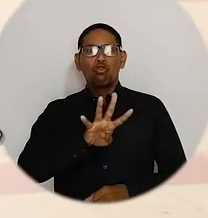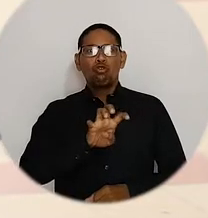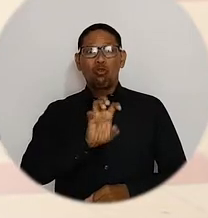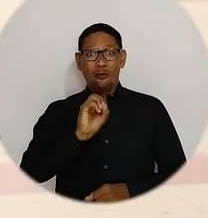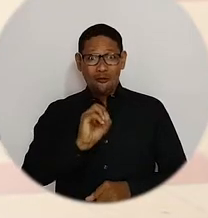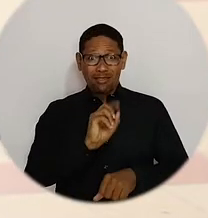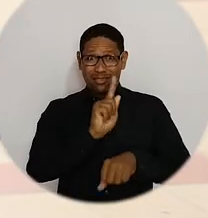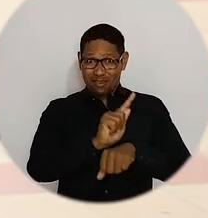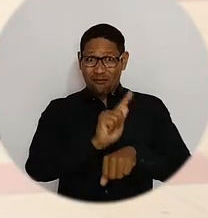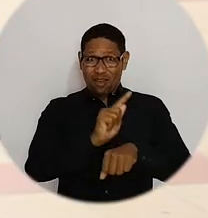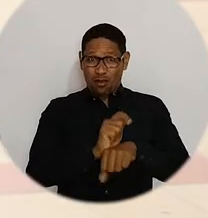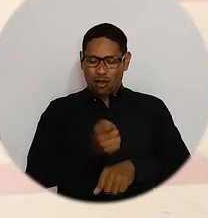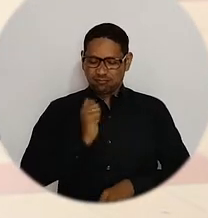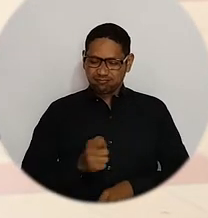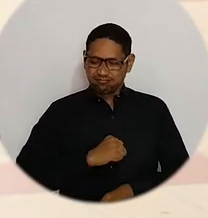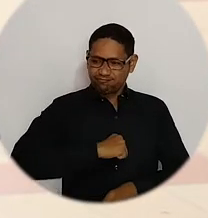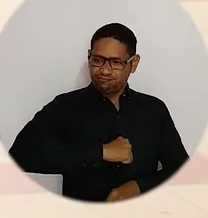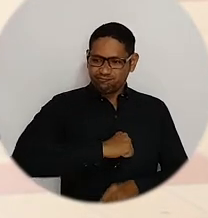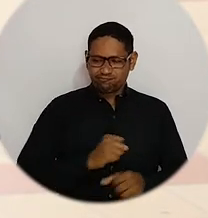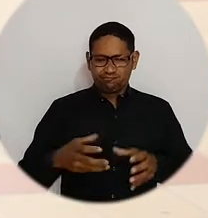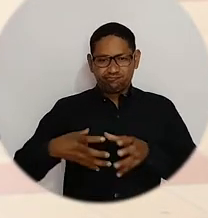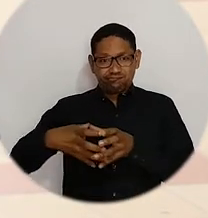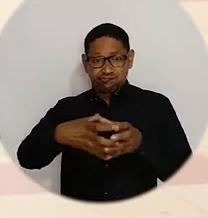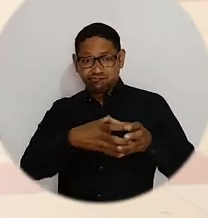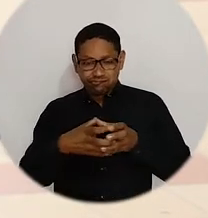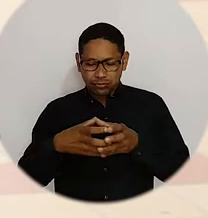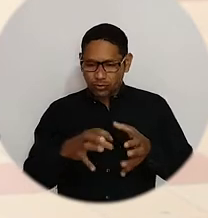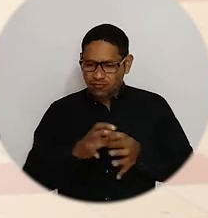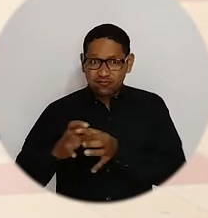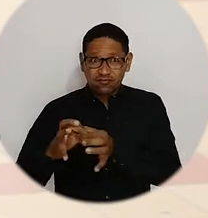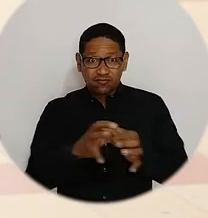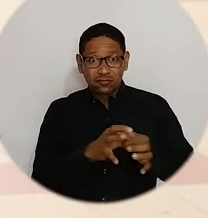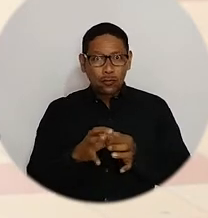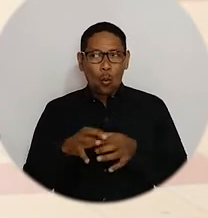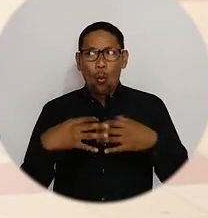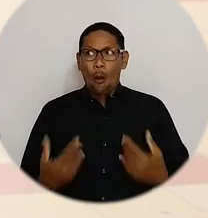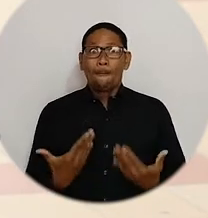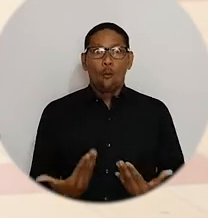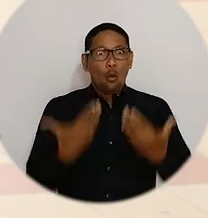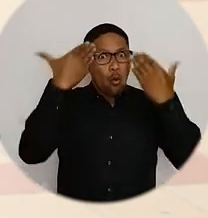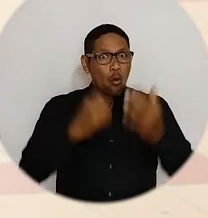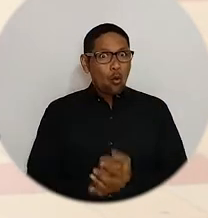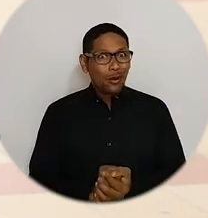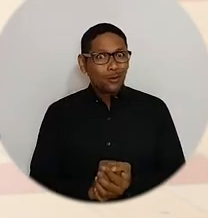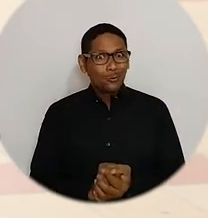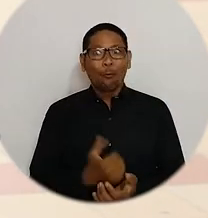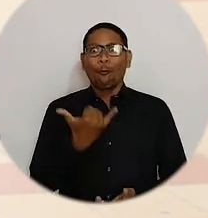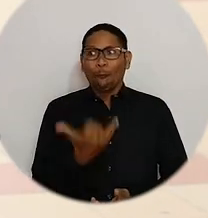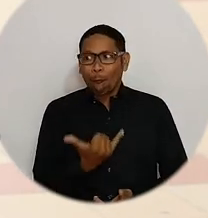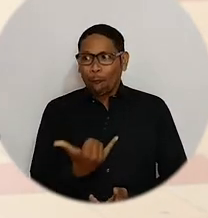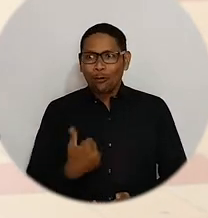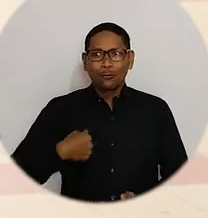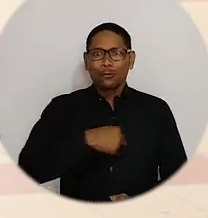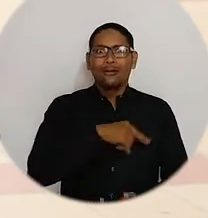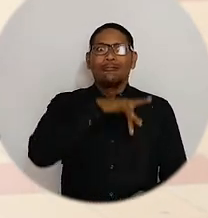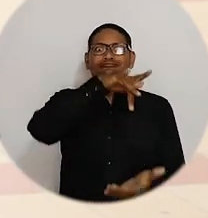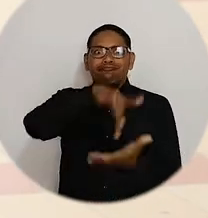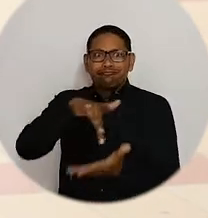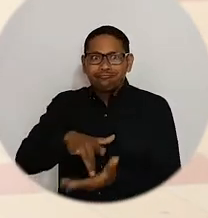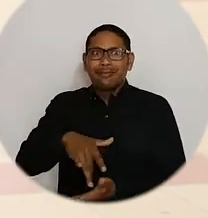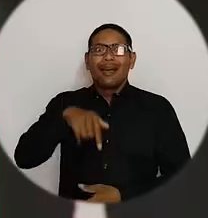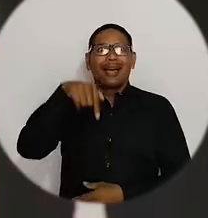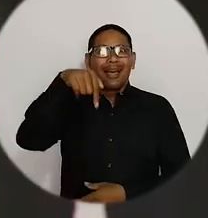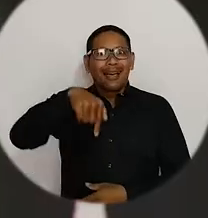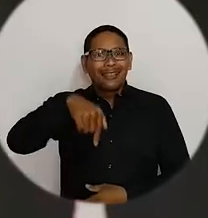facultades de derecho que estamos agremiadas en la asociación y pues nada más y nada menos que estamos teniendo la fortuna de poder nosotros estar